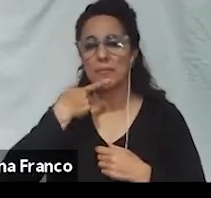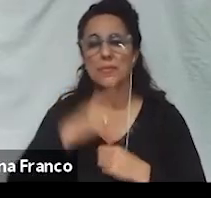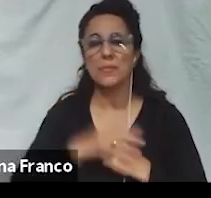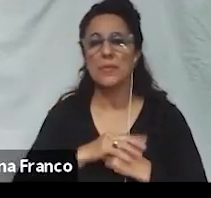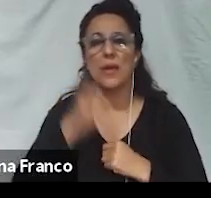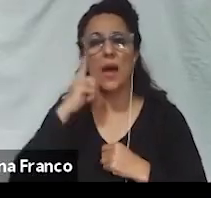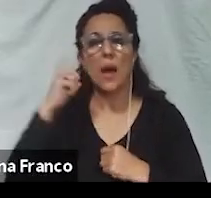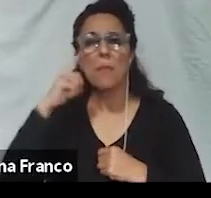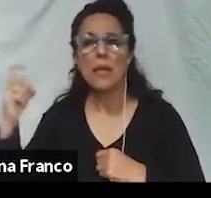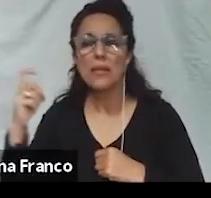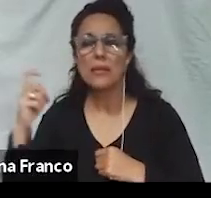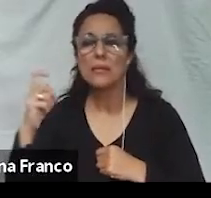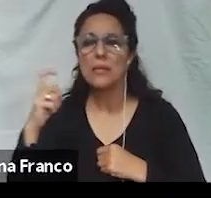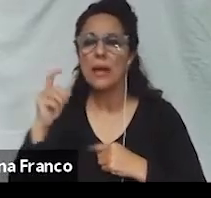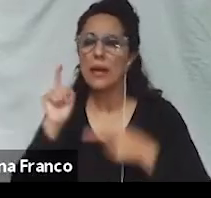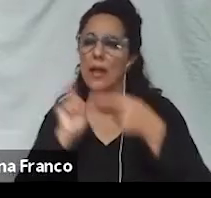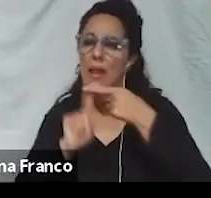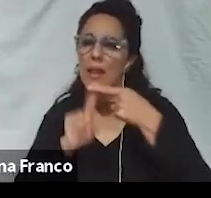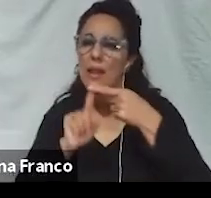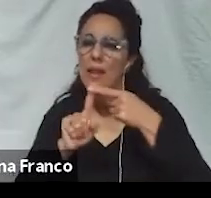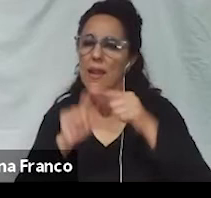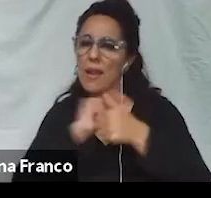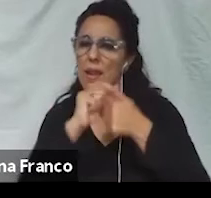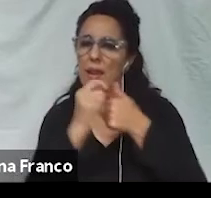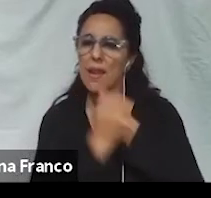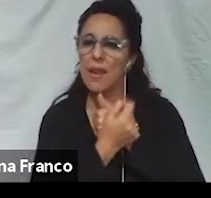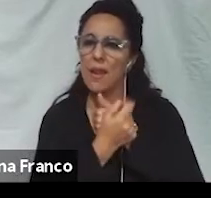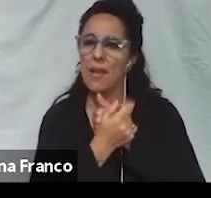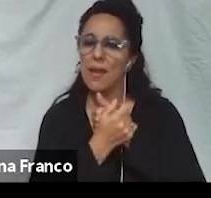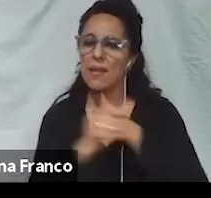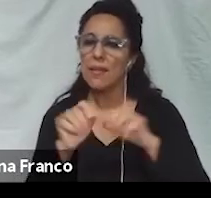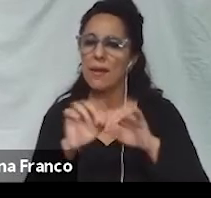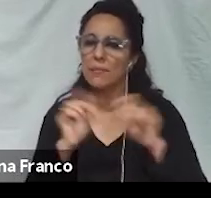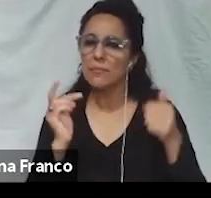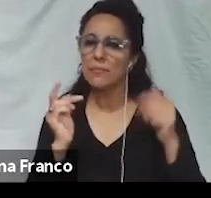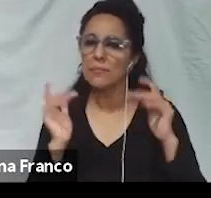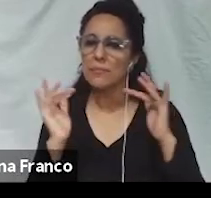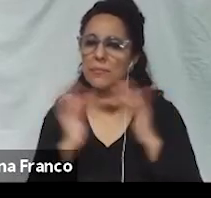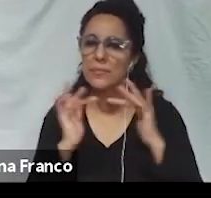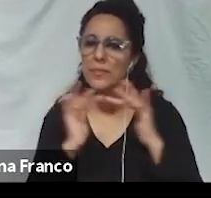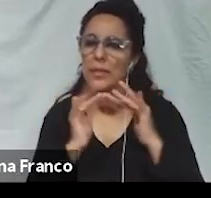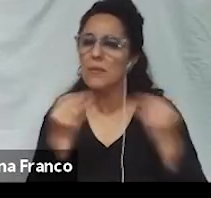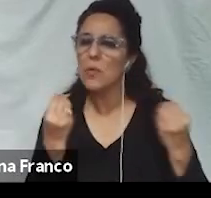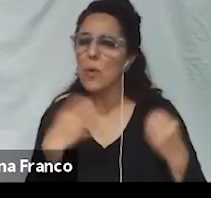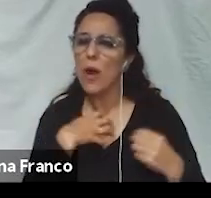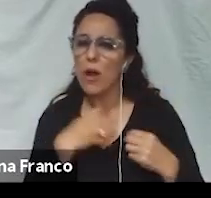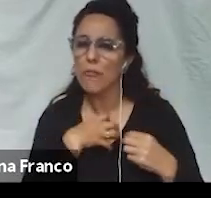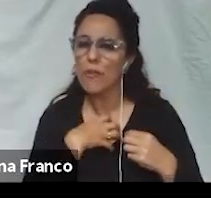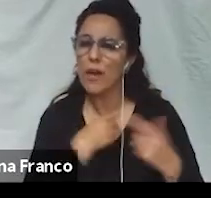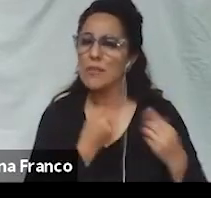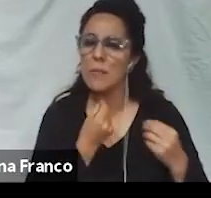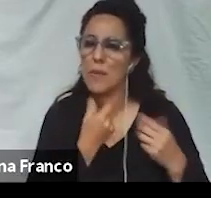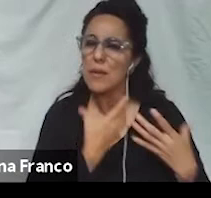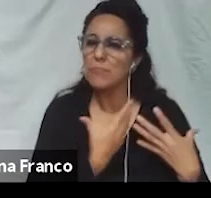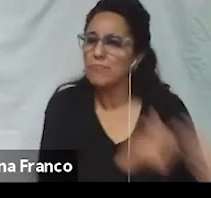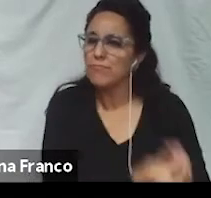de aprendizaje online como Moodle. Entonces, identificar en qué tecnologías se confía para construir el sitio